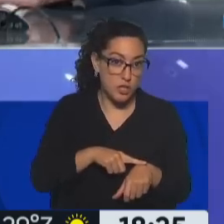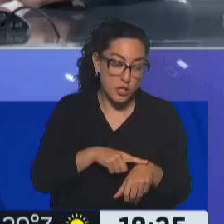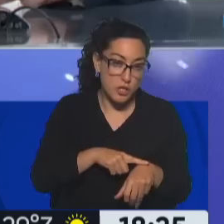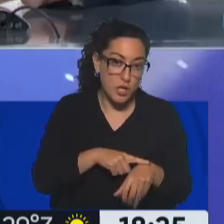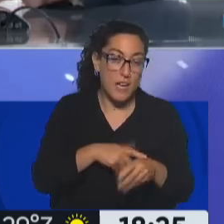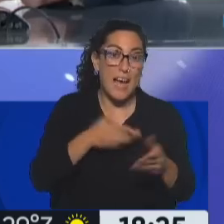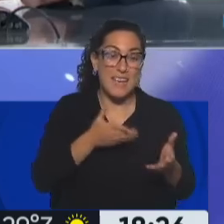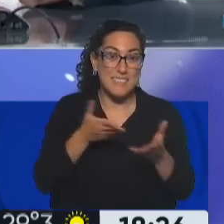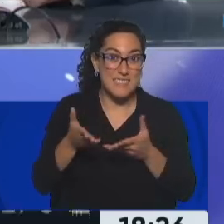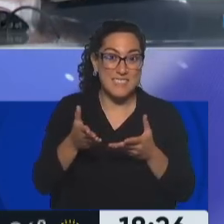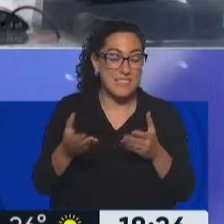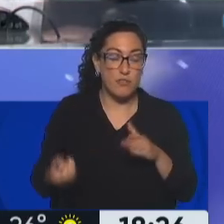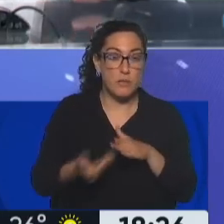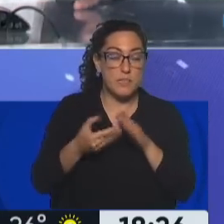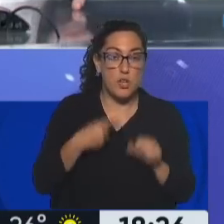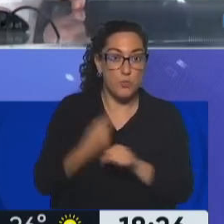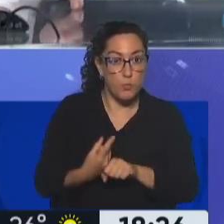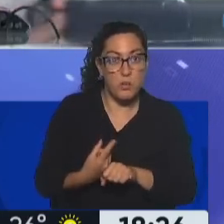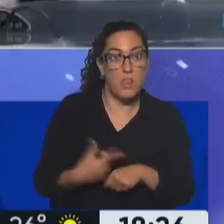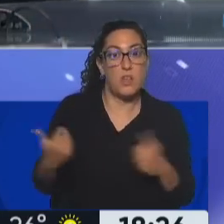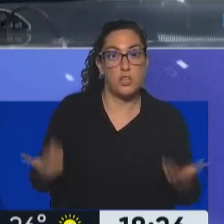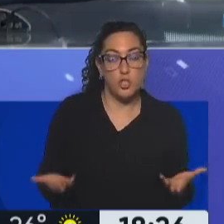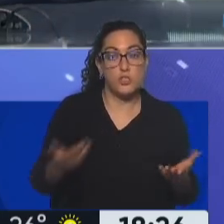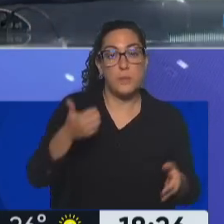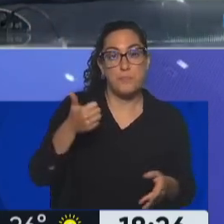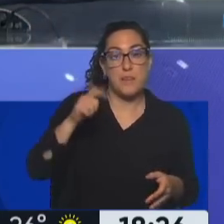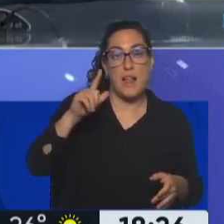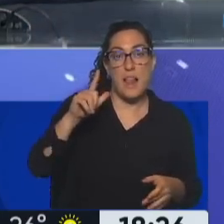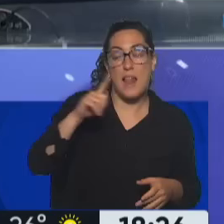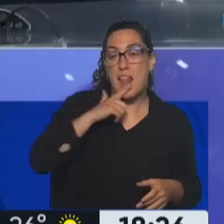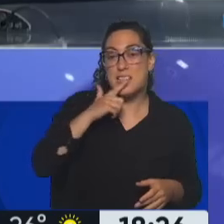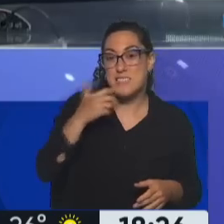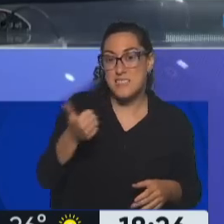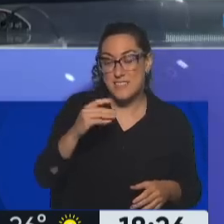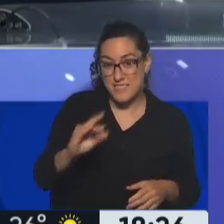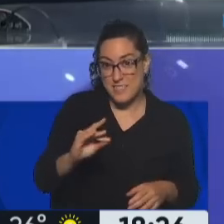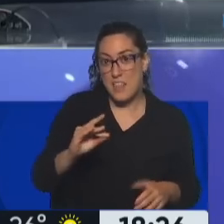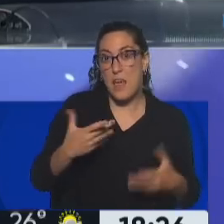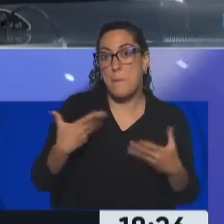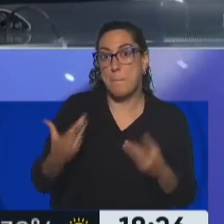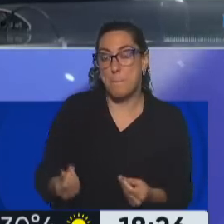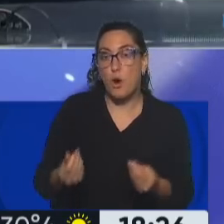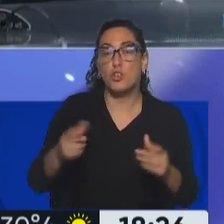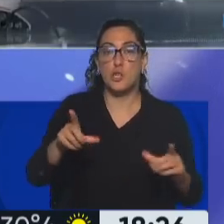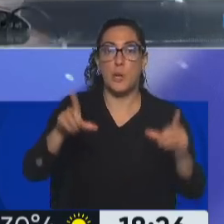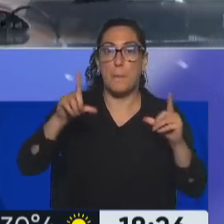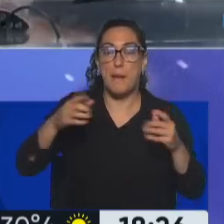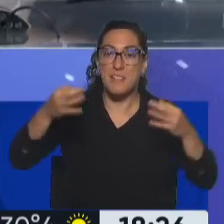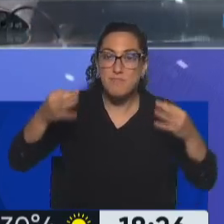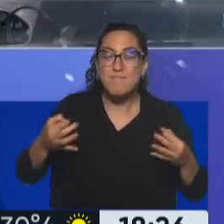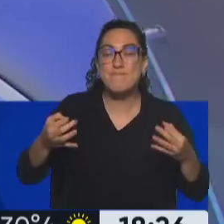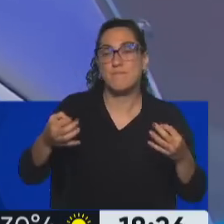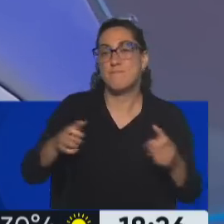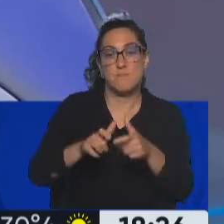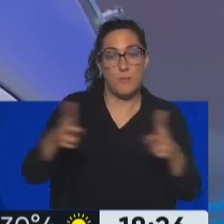esa asistencia indispensable. Entonces se demuestra que Bashar al-Assad mucho apoyo y legitimidad realmente no tenía,